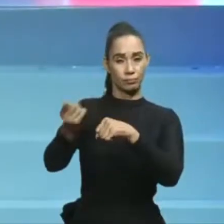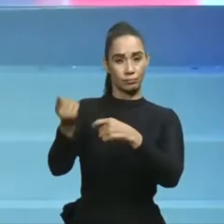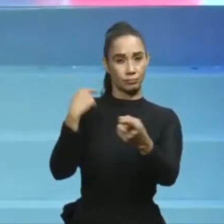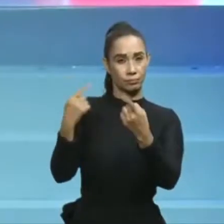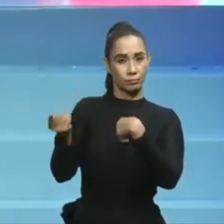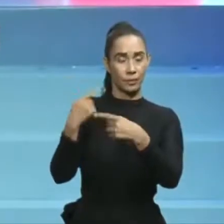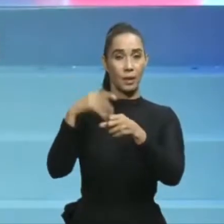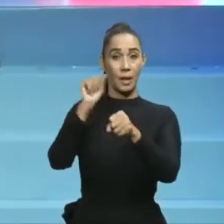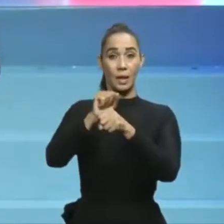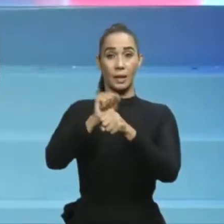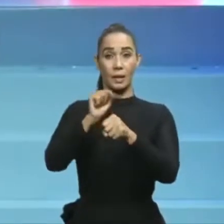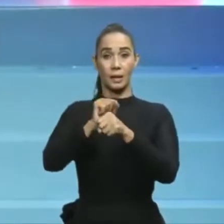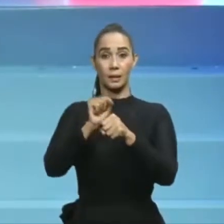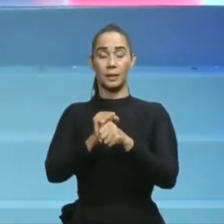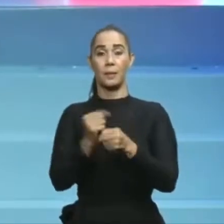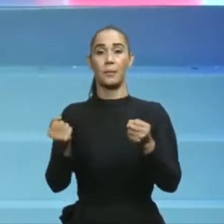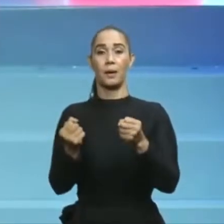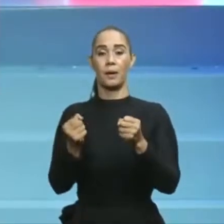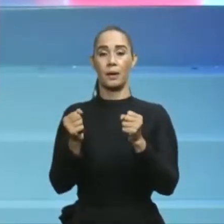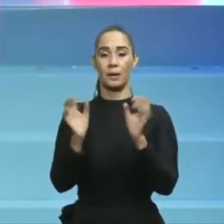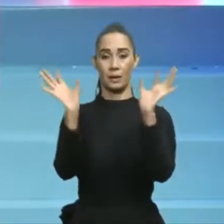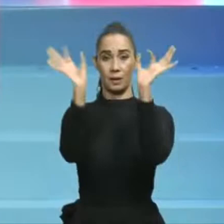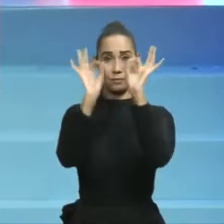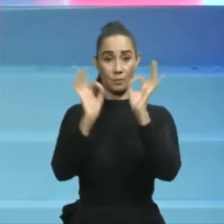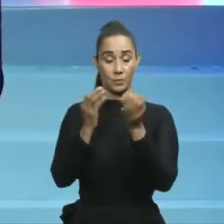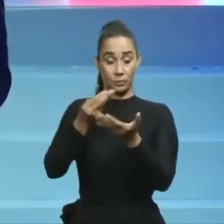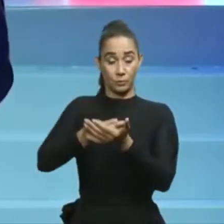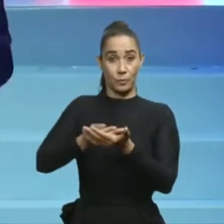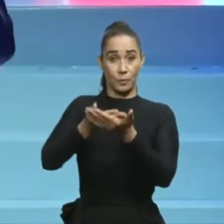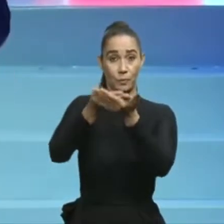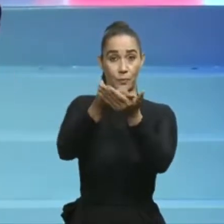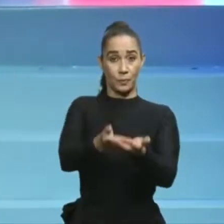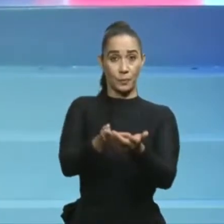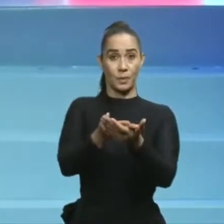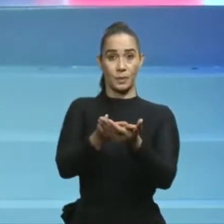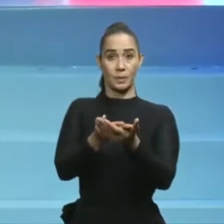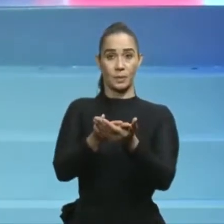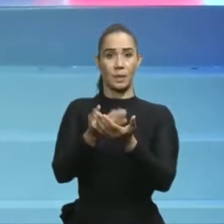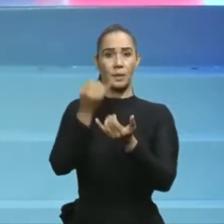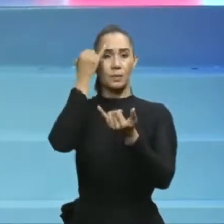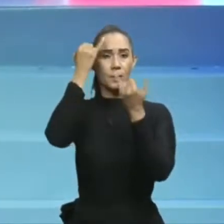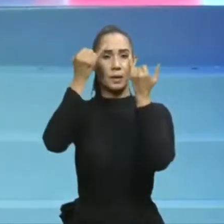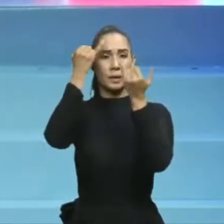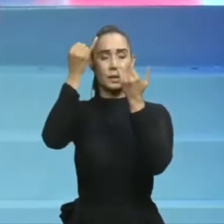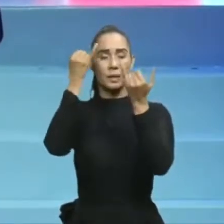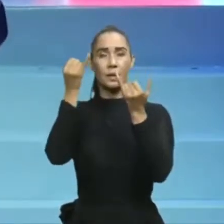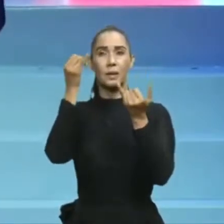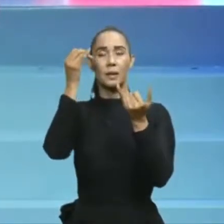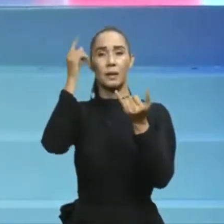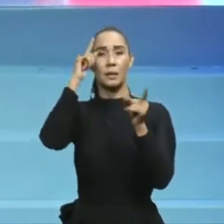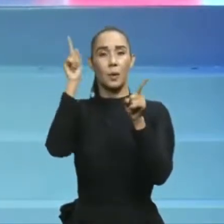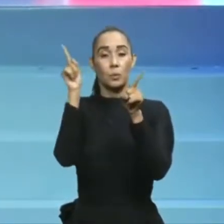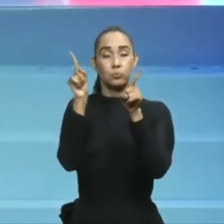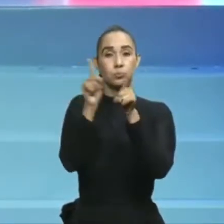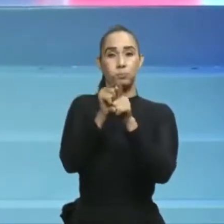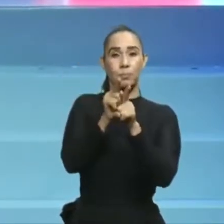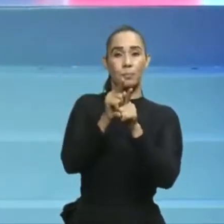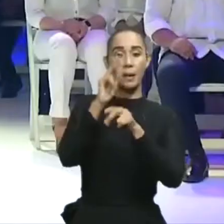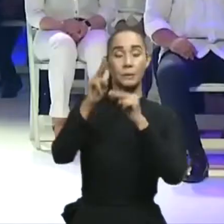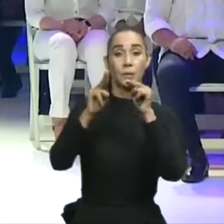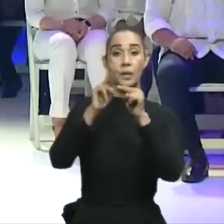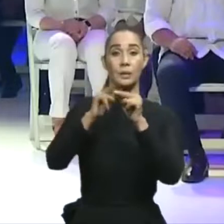trabajar conjuntamente en la elaboración de una propuesta que nos conduzca hacia un pacto nacional por el agua